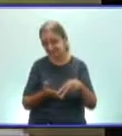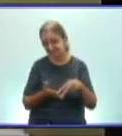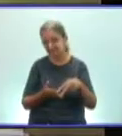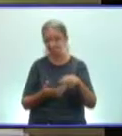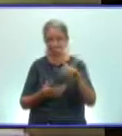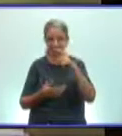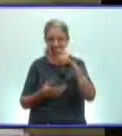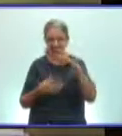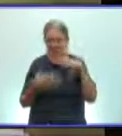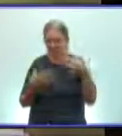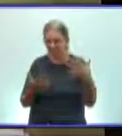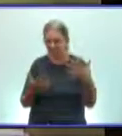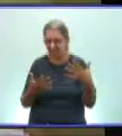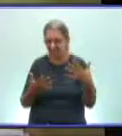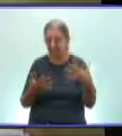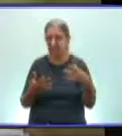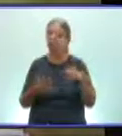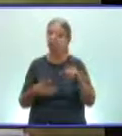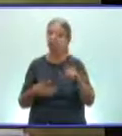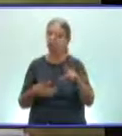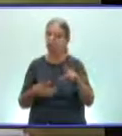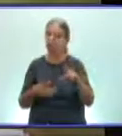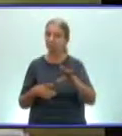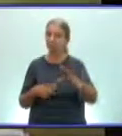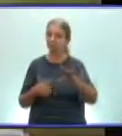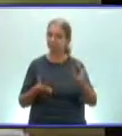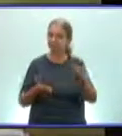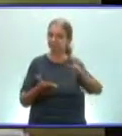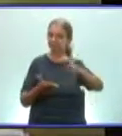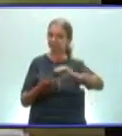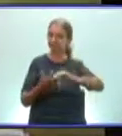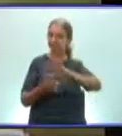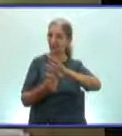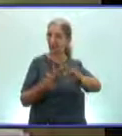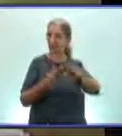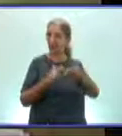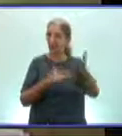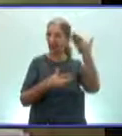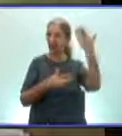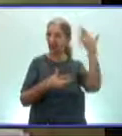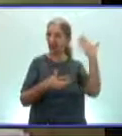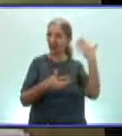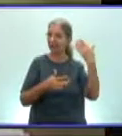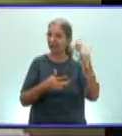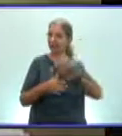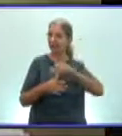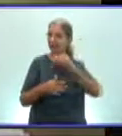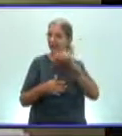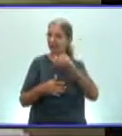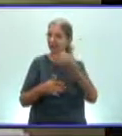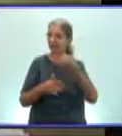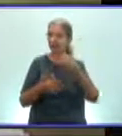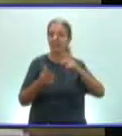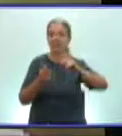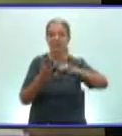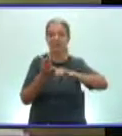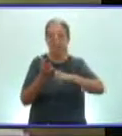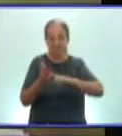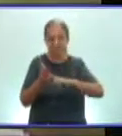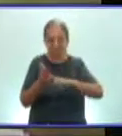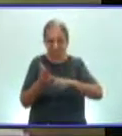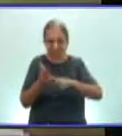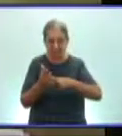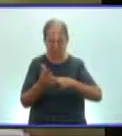Seguro que también aplicaste la manera que antes te había comentado. O sea, simplemente multiplicando,